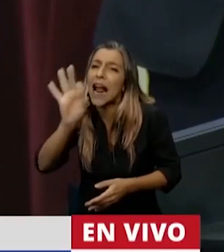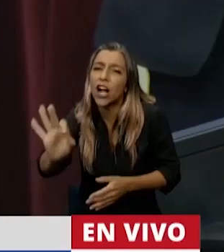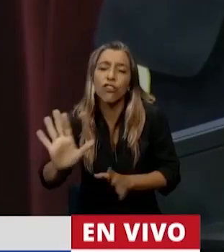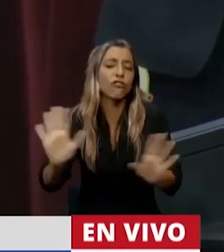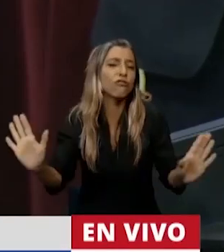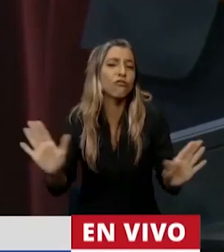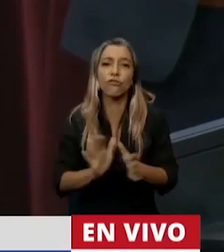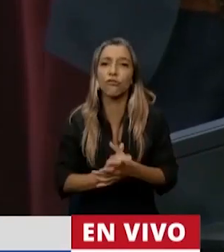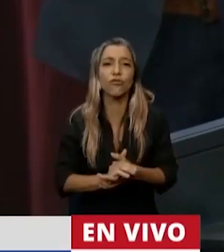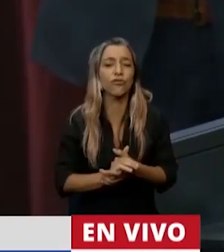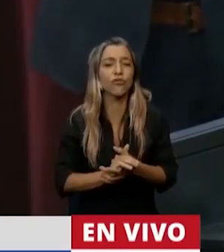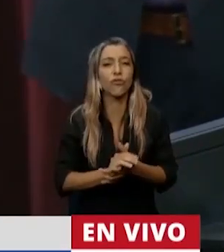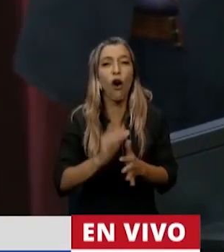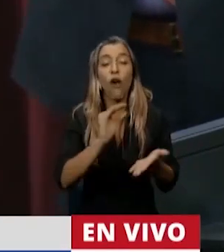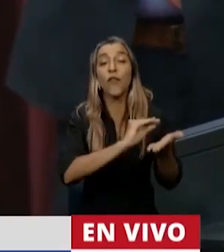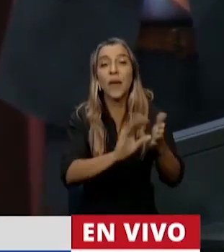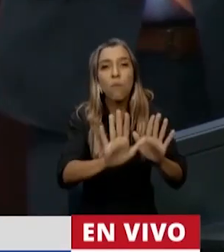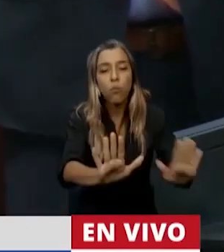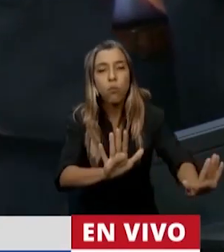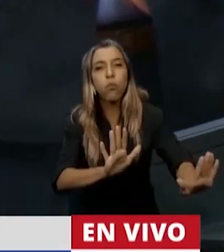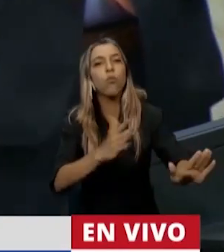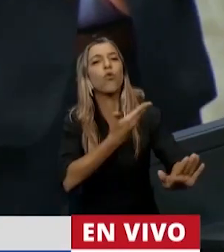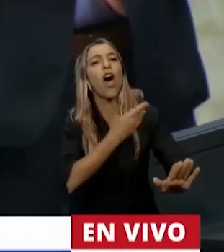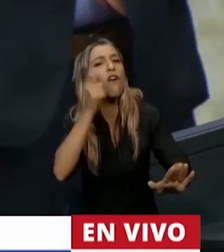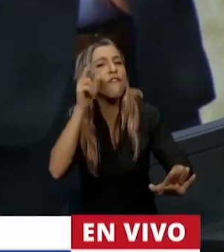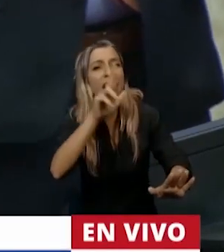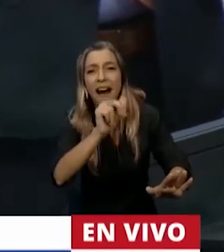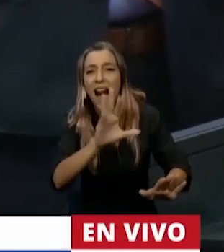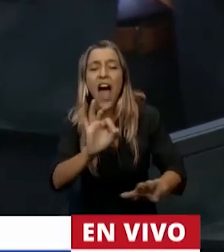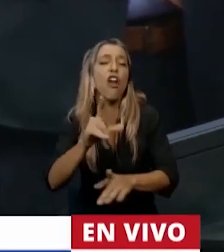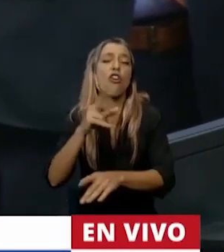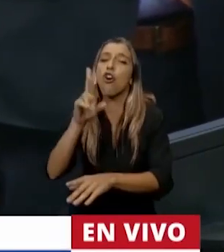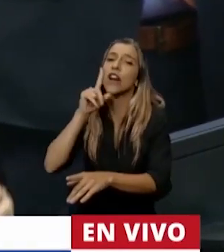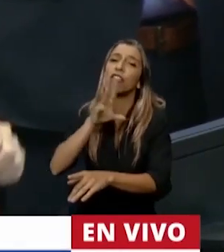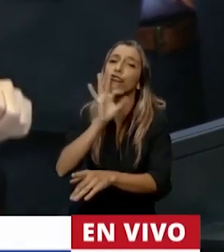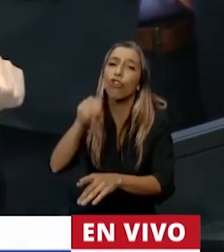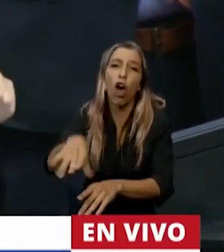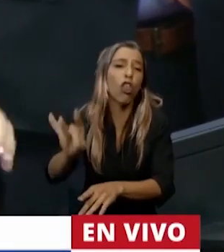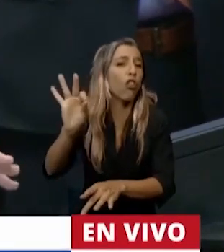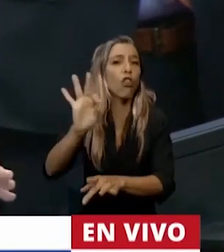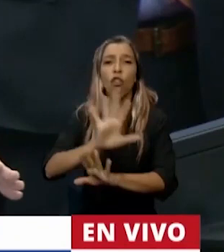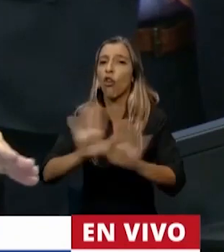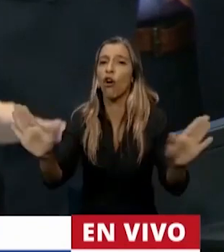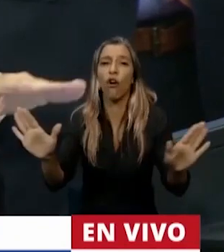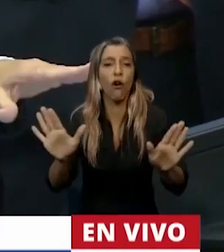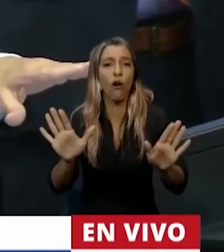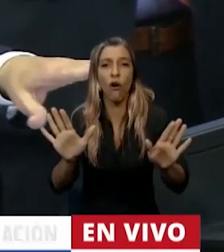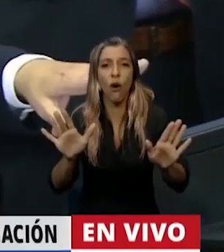Diputado. Diputado Ferraro. Diputado Ritondo.